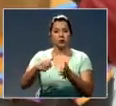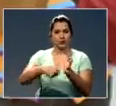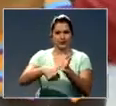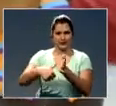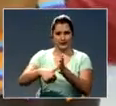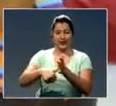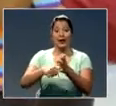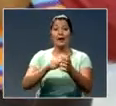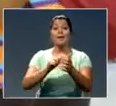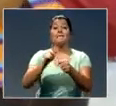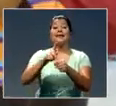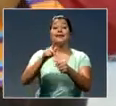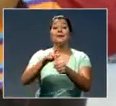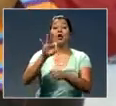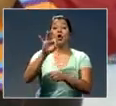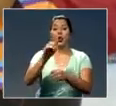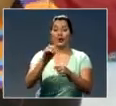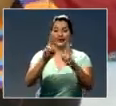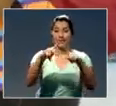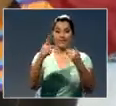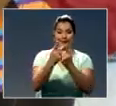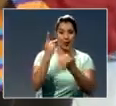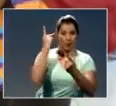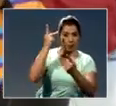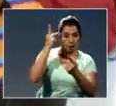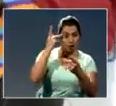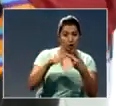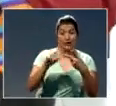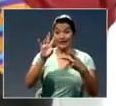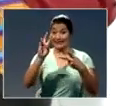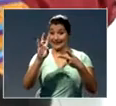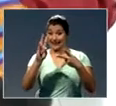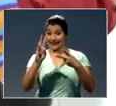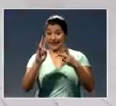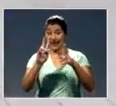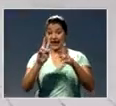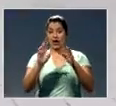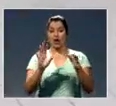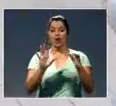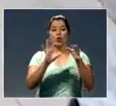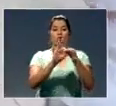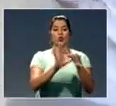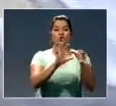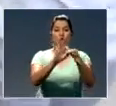90 partidos políticos y 7 coaliciones. Podrán votar